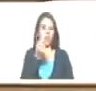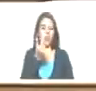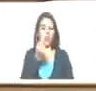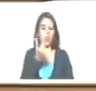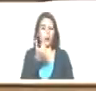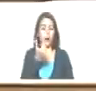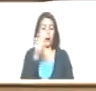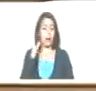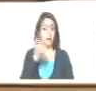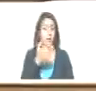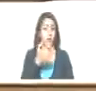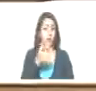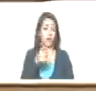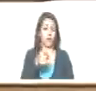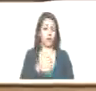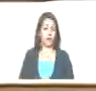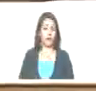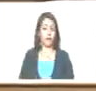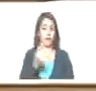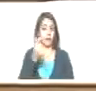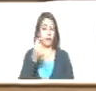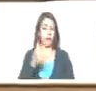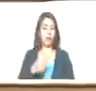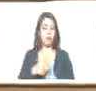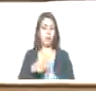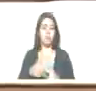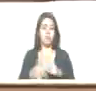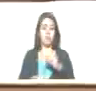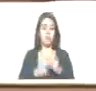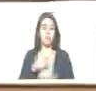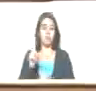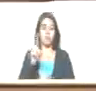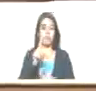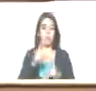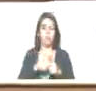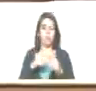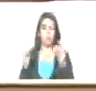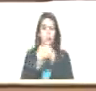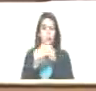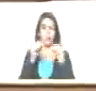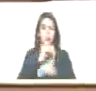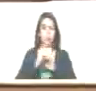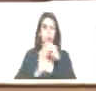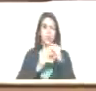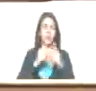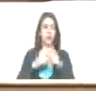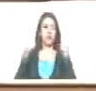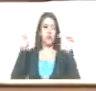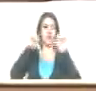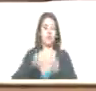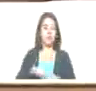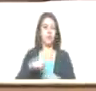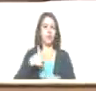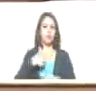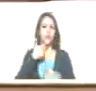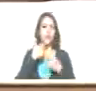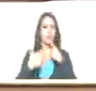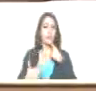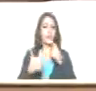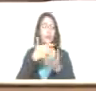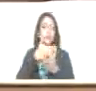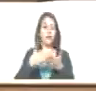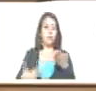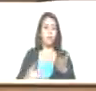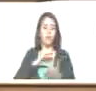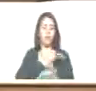Imponen penas que no se corresponden con el daño realizado. Yo propongo que la Comisión de Política